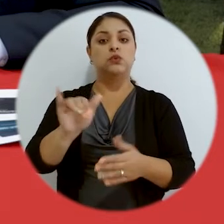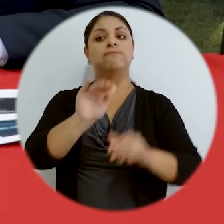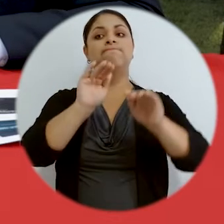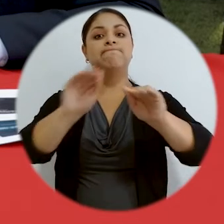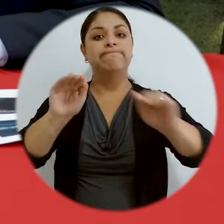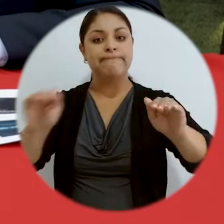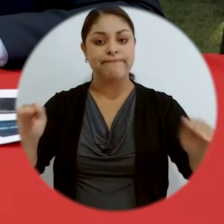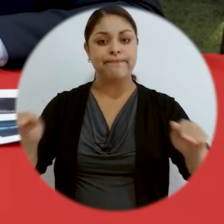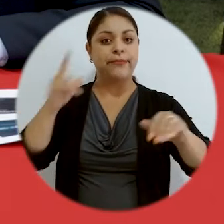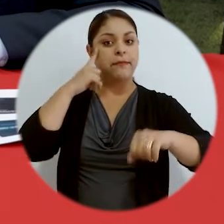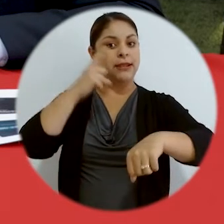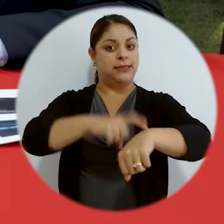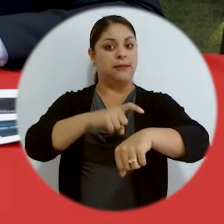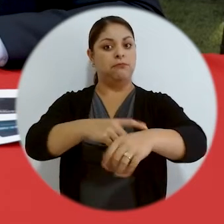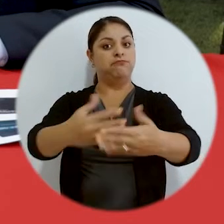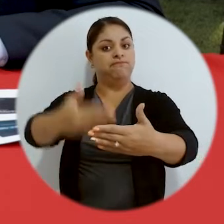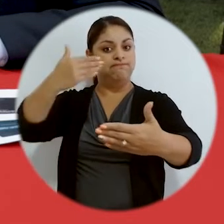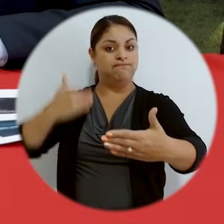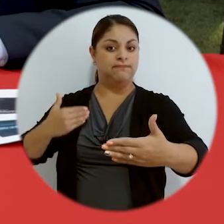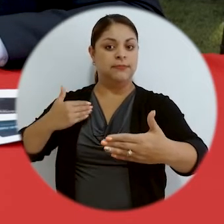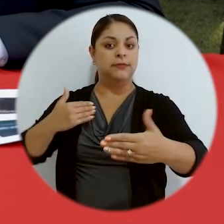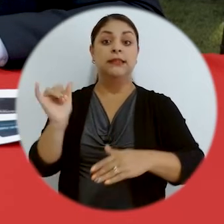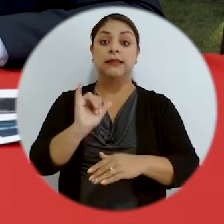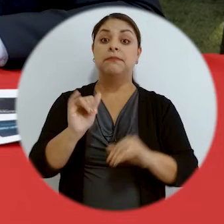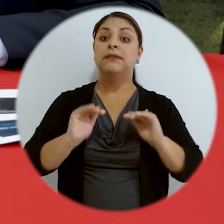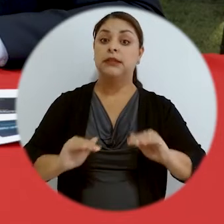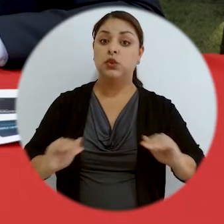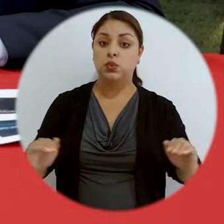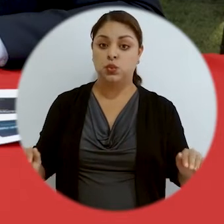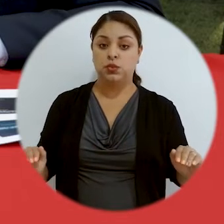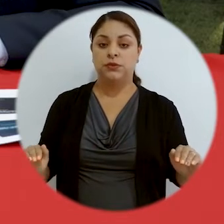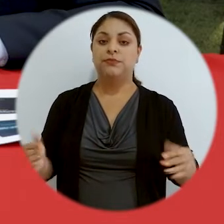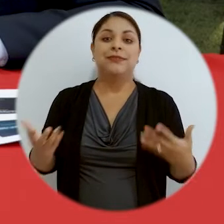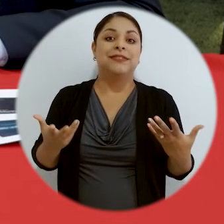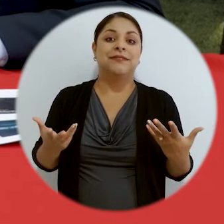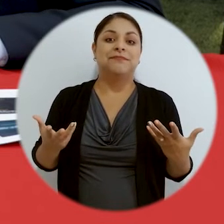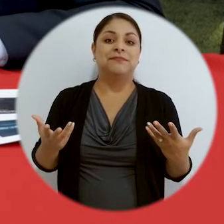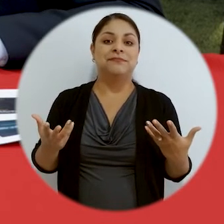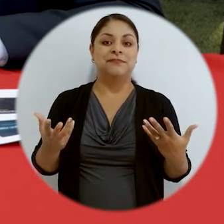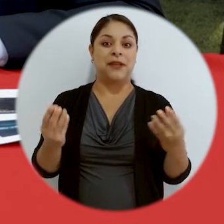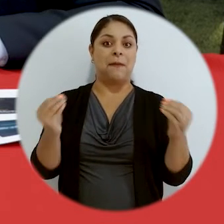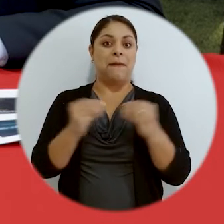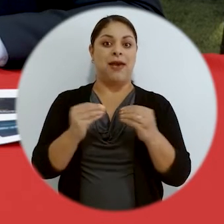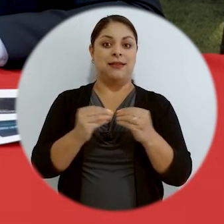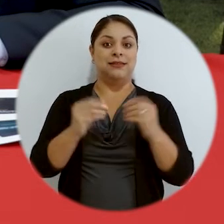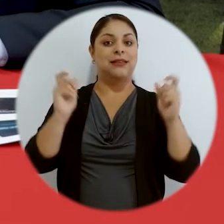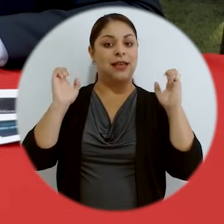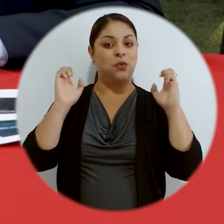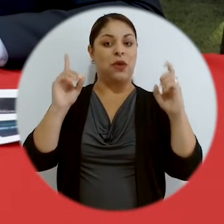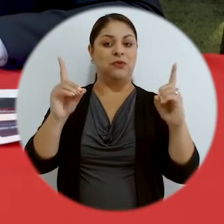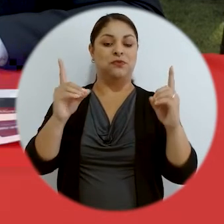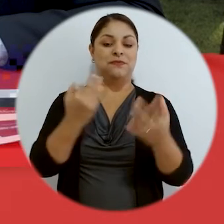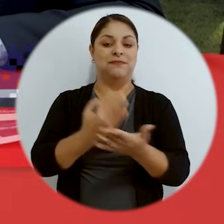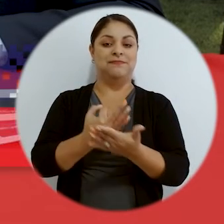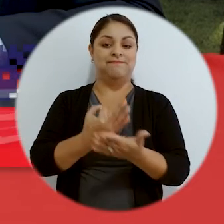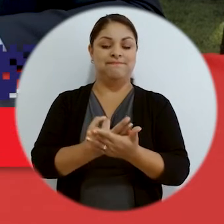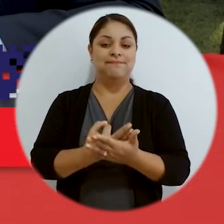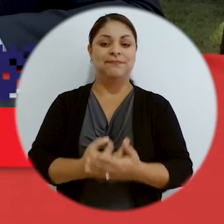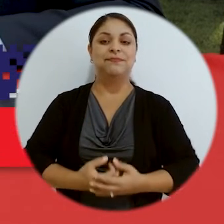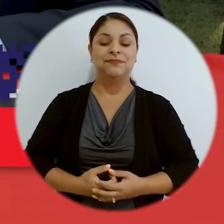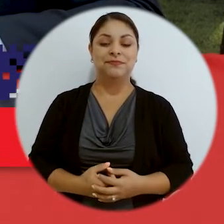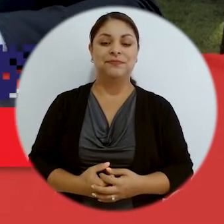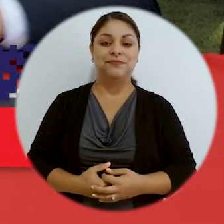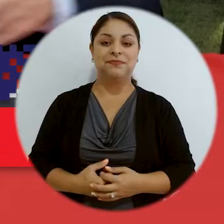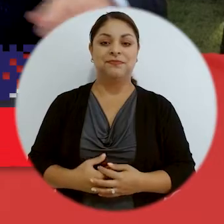una advertencia a tiempo. Sí. Y para los niños y niñas, pues la receta sería con más razón, más educación financiera.